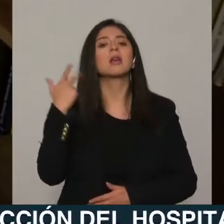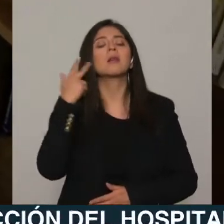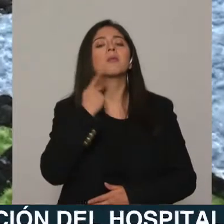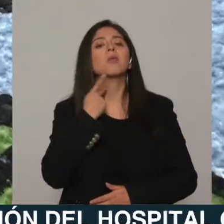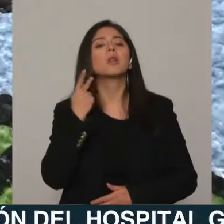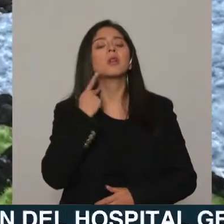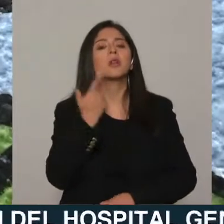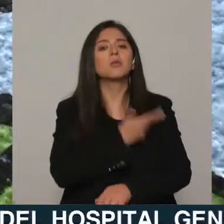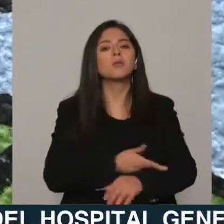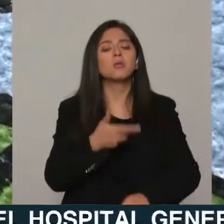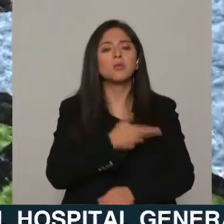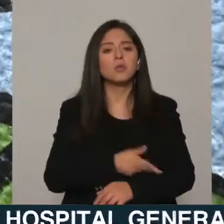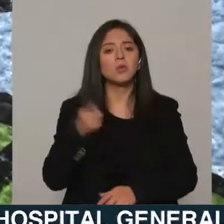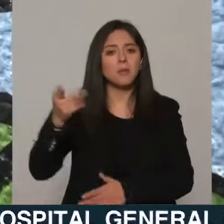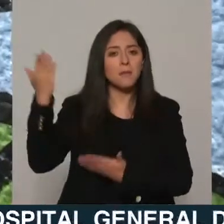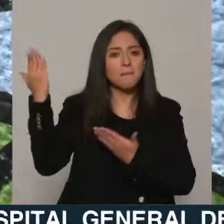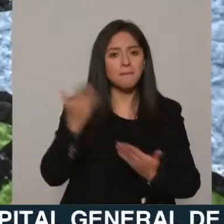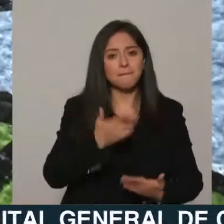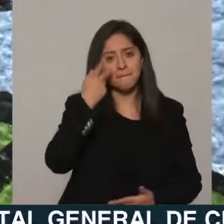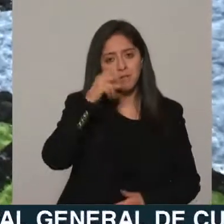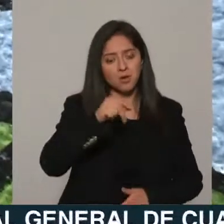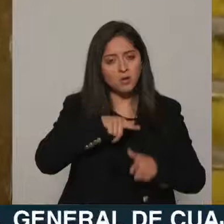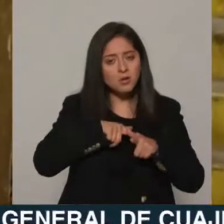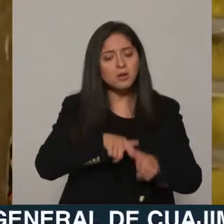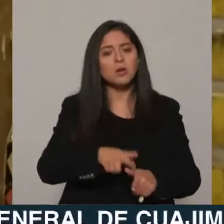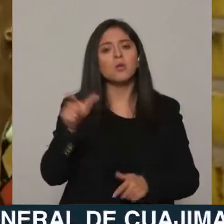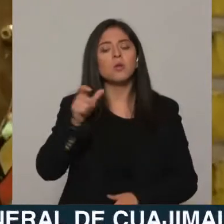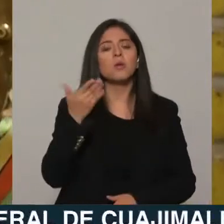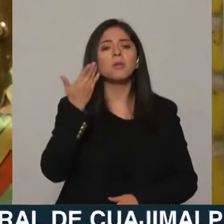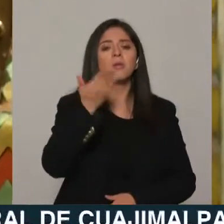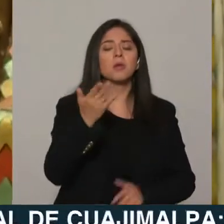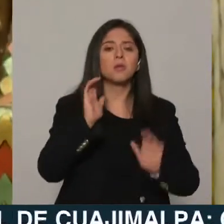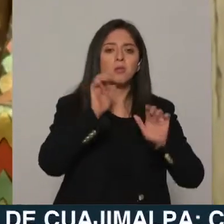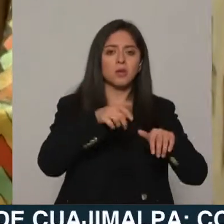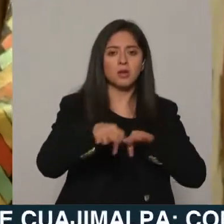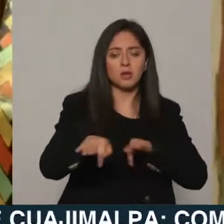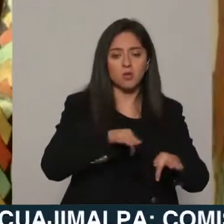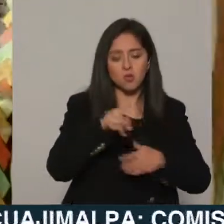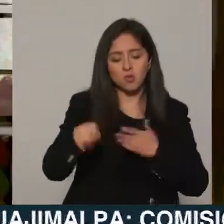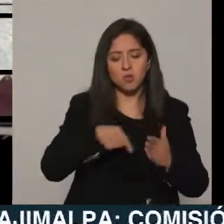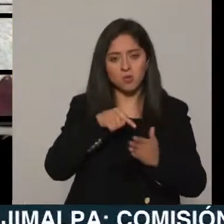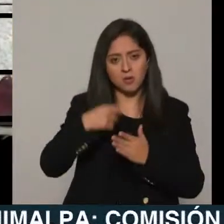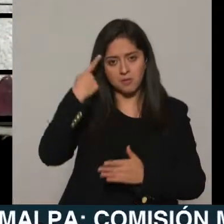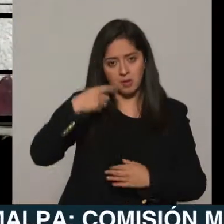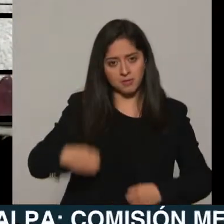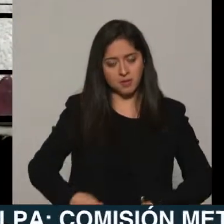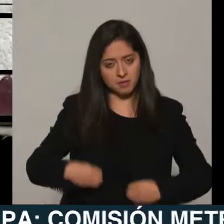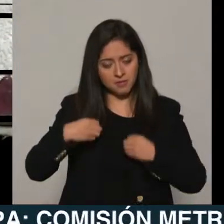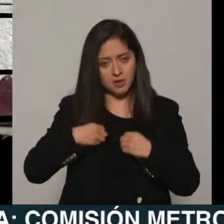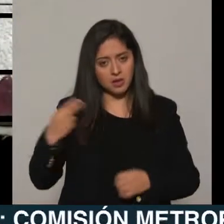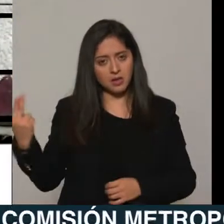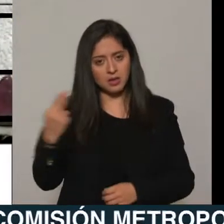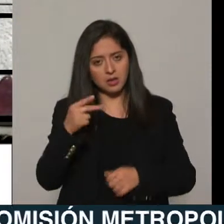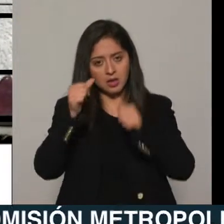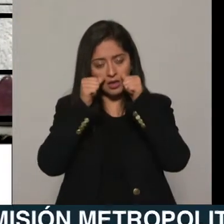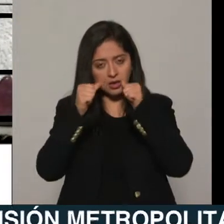esta llegada y tratar de mitigar su impacto en la demanda de empleo, un lugar para vivir y atención médica. Si